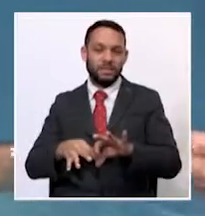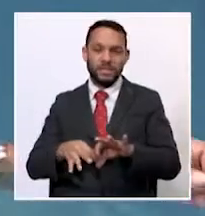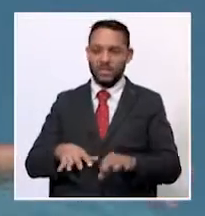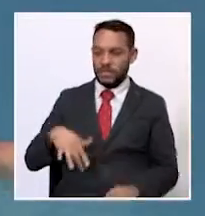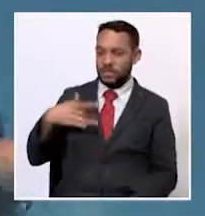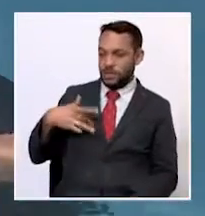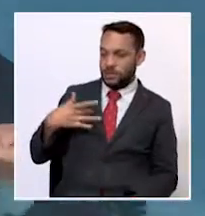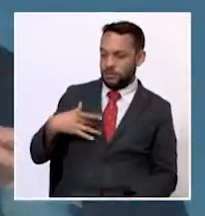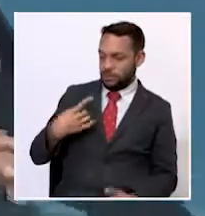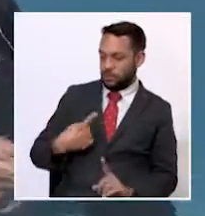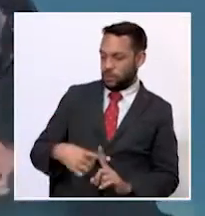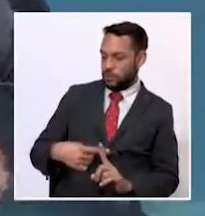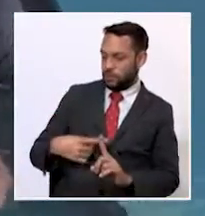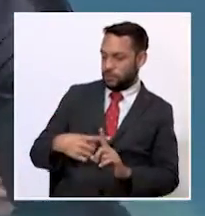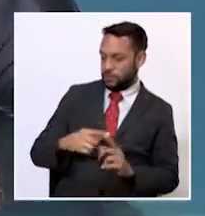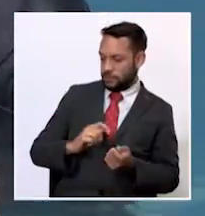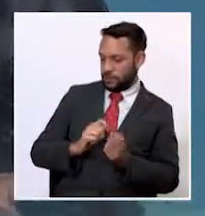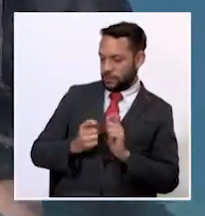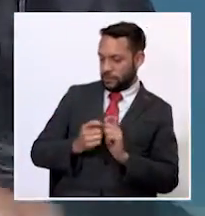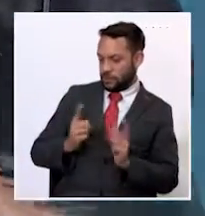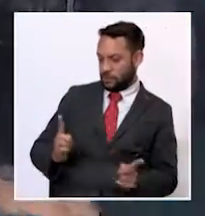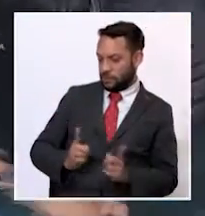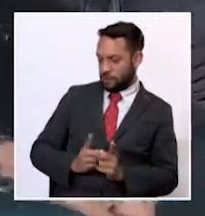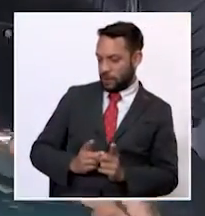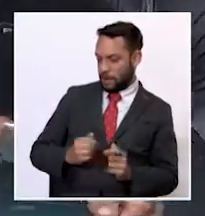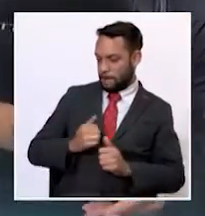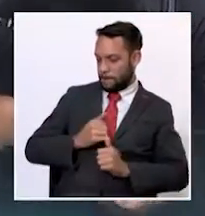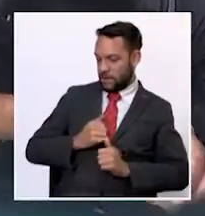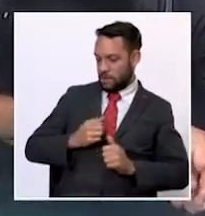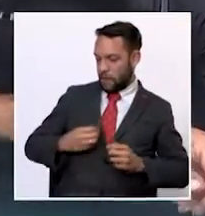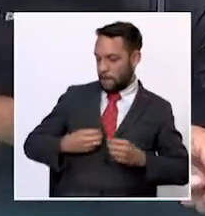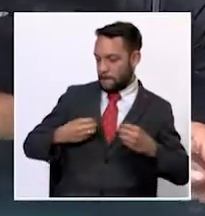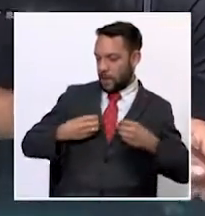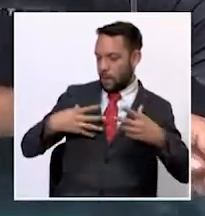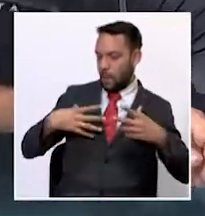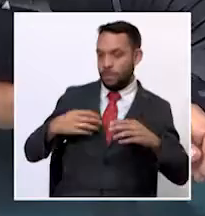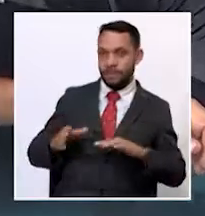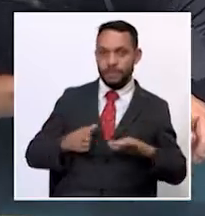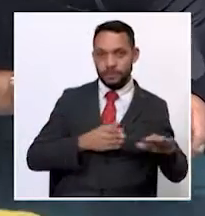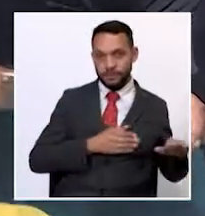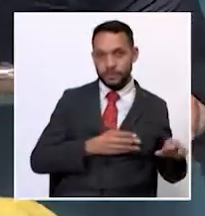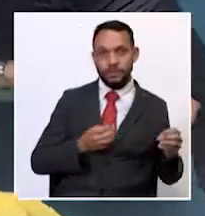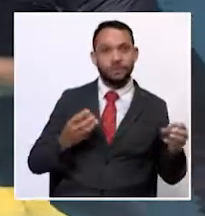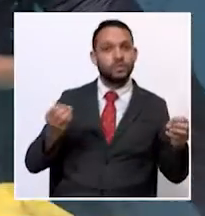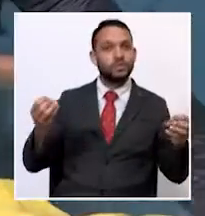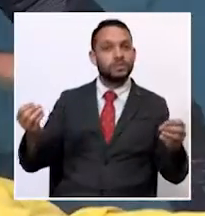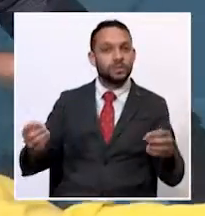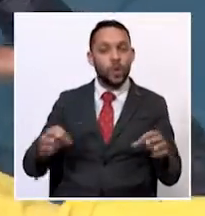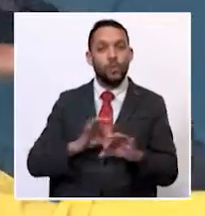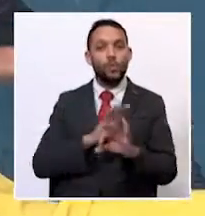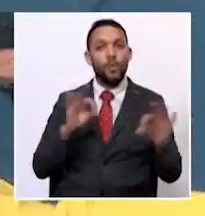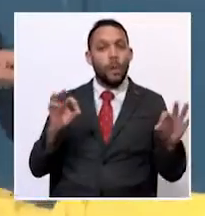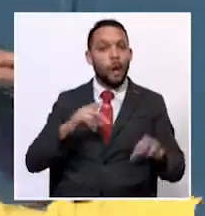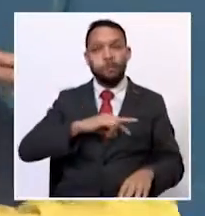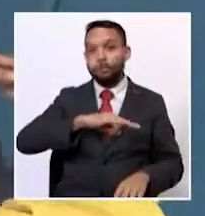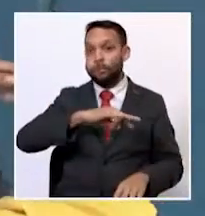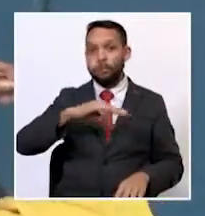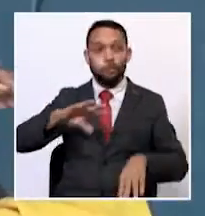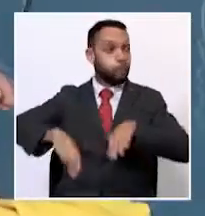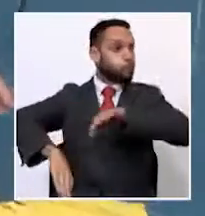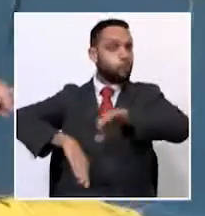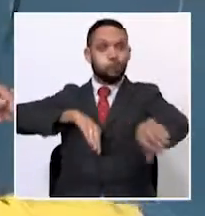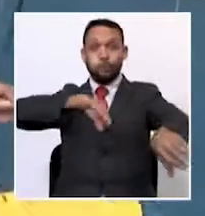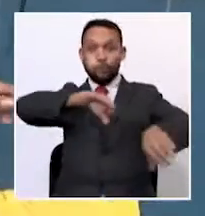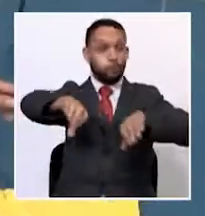veces para reencontrarnos con nuestra propia vida. Hay muchas personas que nunca aprendieron a nadar, personas